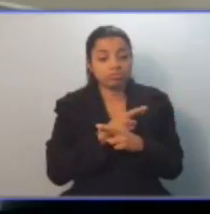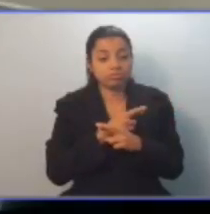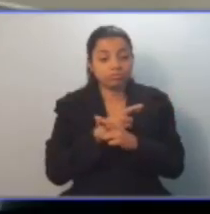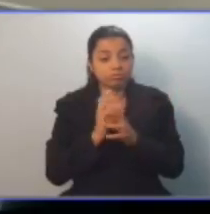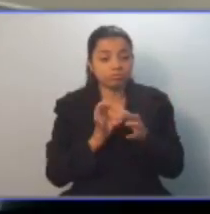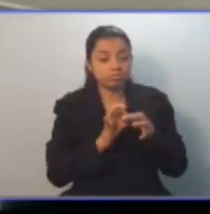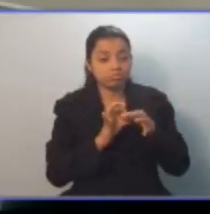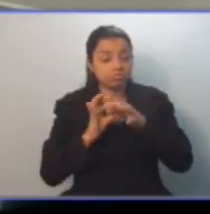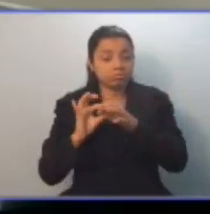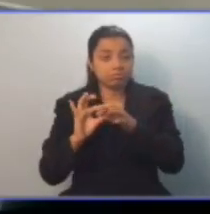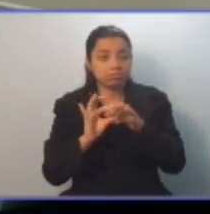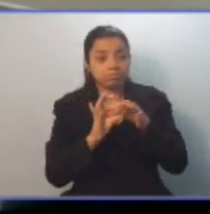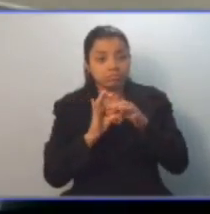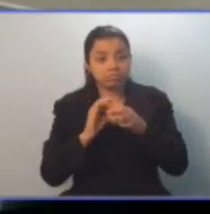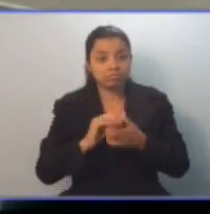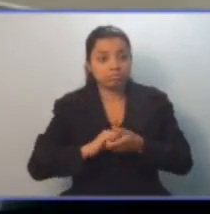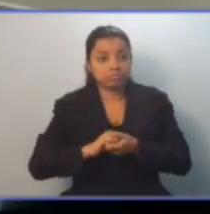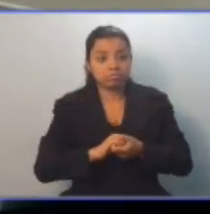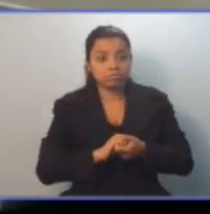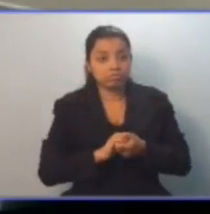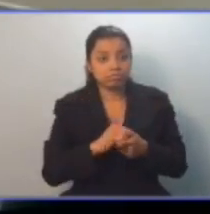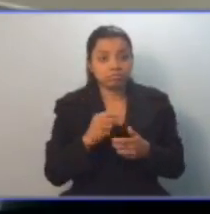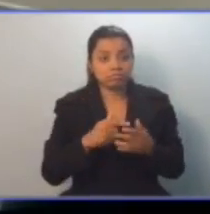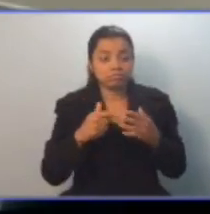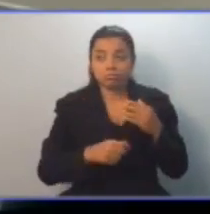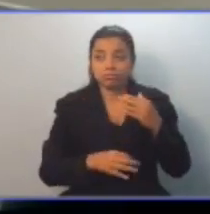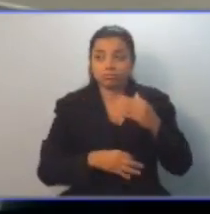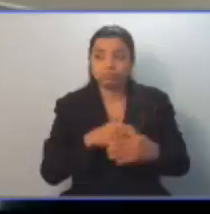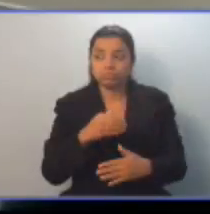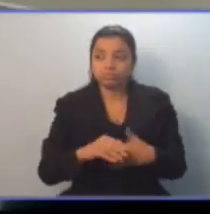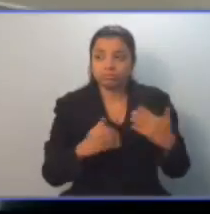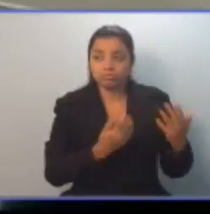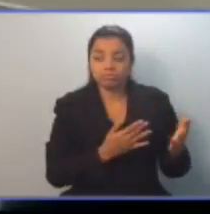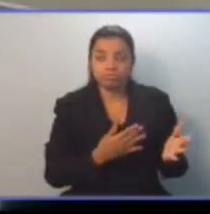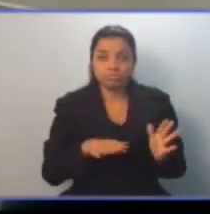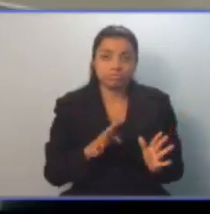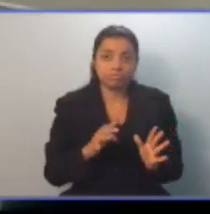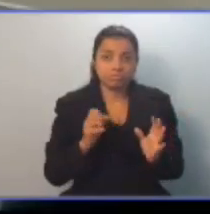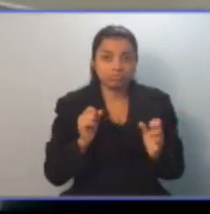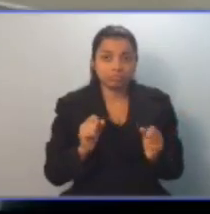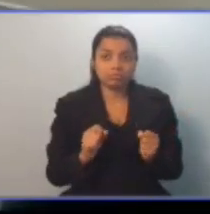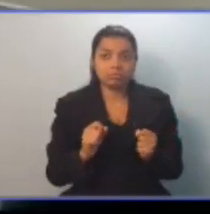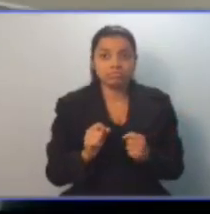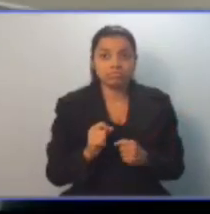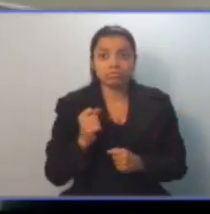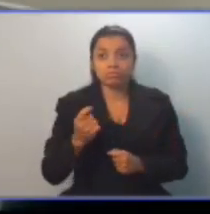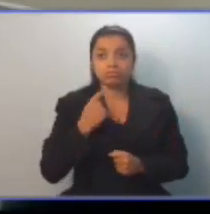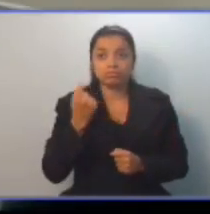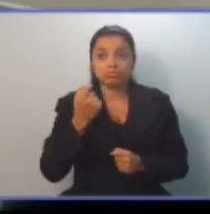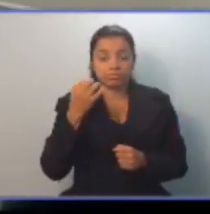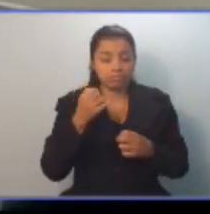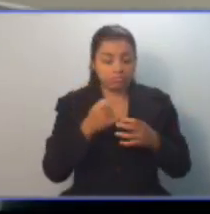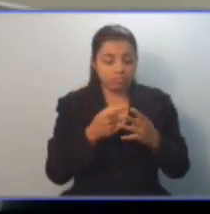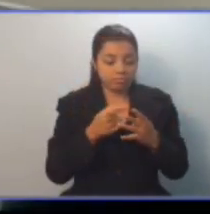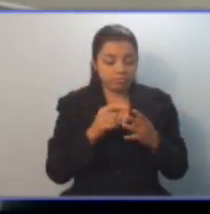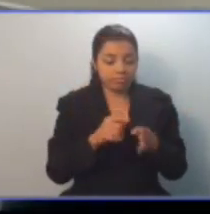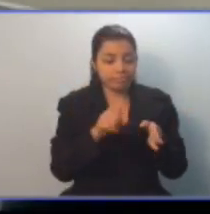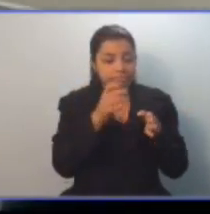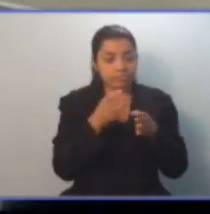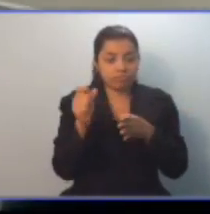integral a la Ley de Procedimientos Constitucionales o solo se deben de reformar algunas